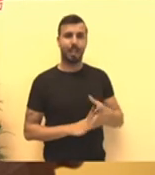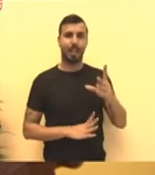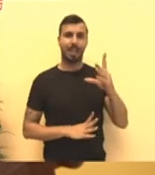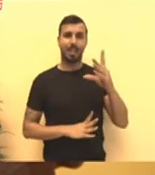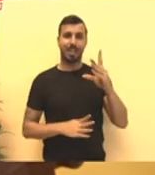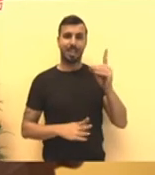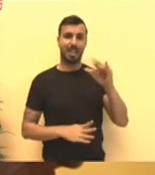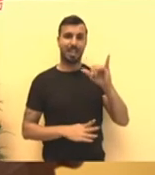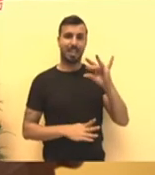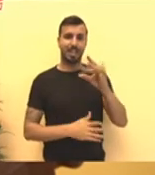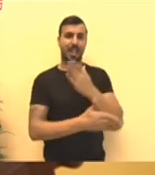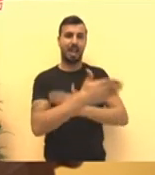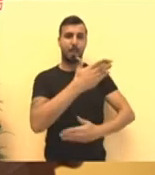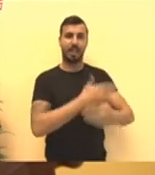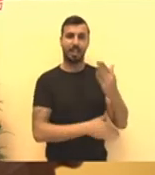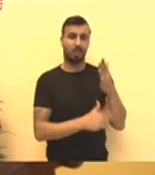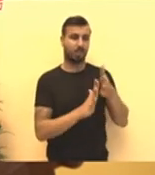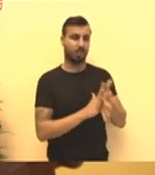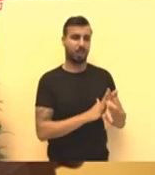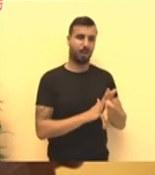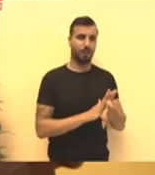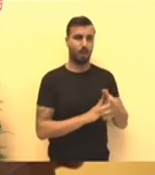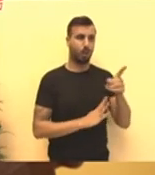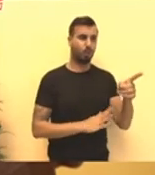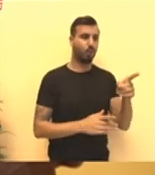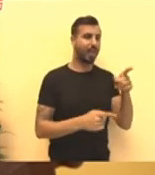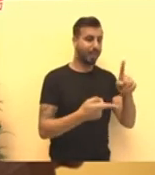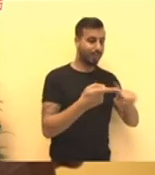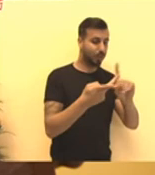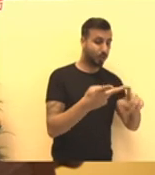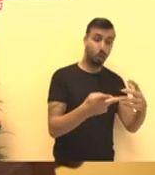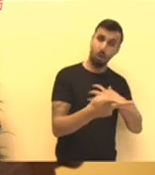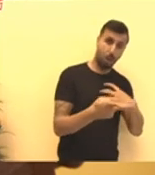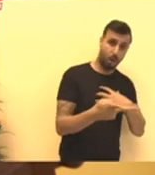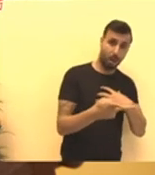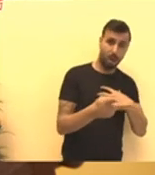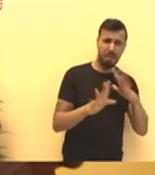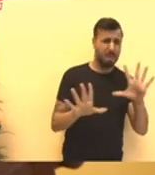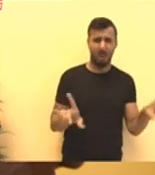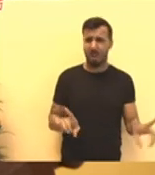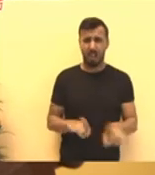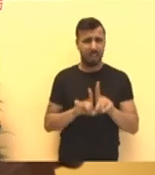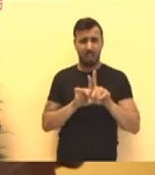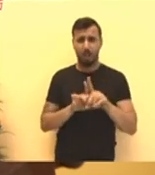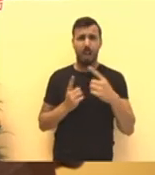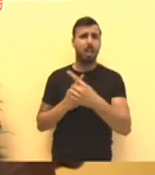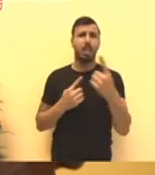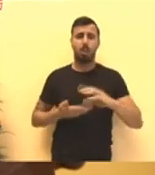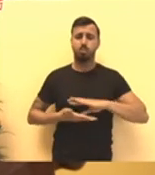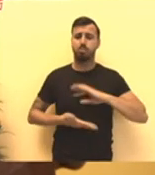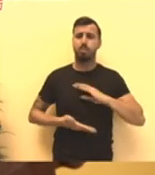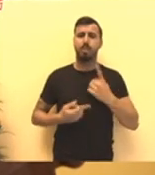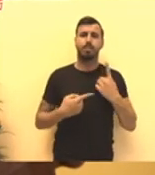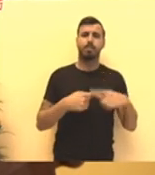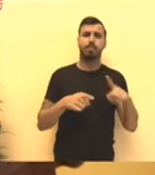que para levantarse, lo primero que hace es poner el pie izquierdo en el suelo y hay otras que ponen el pie derecho, por ejemplo. Yo,